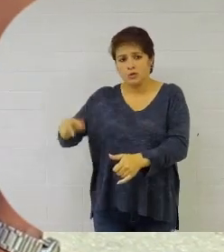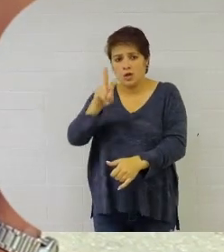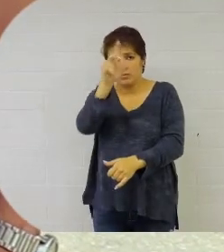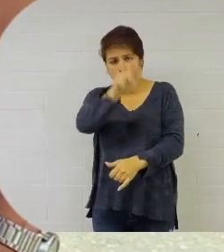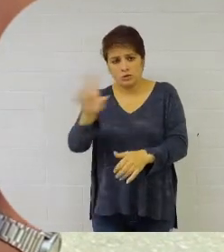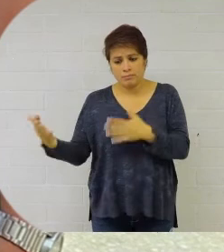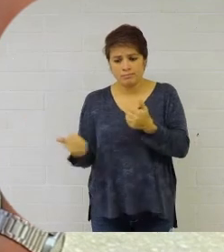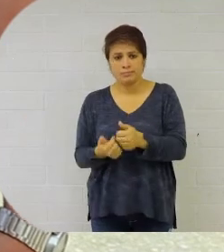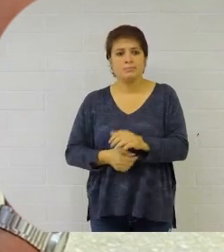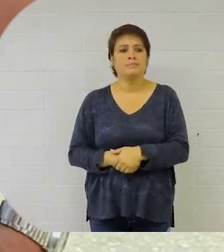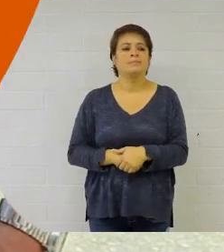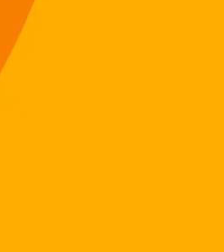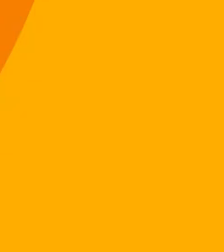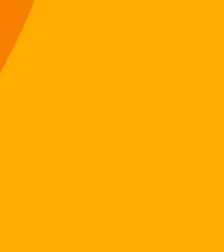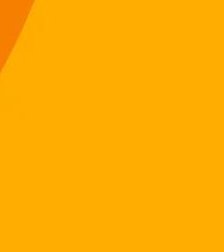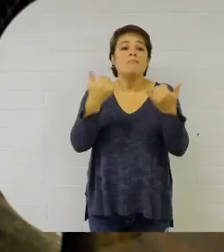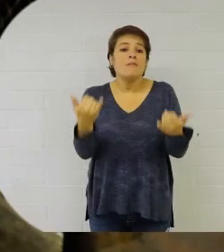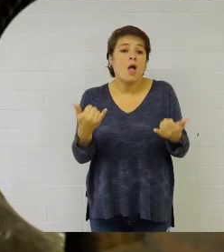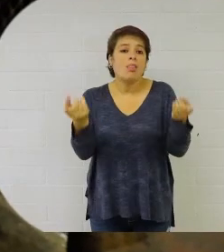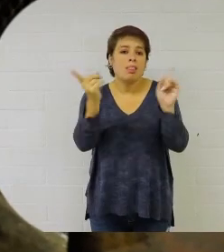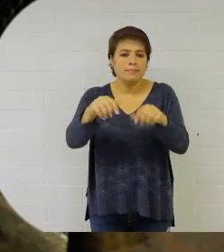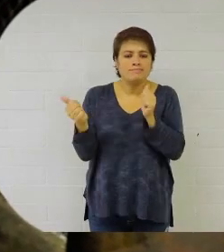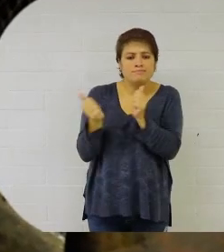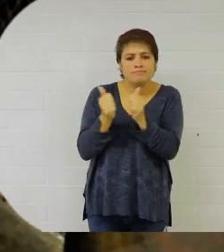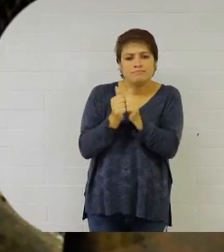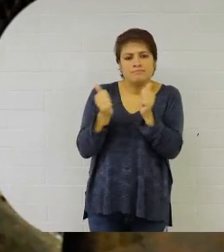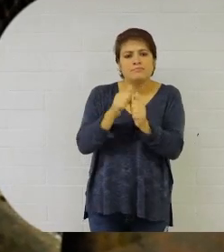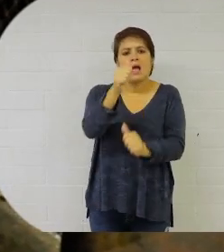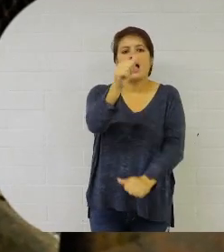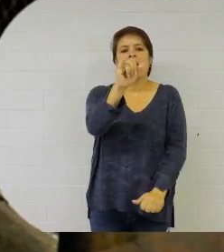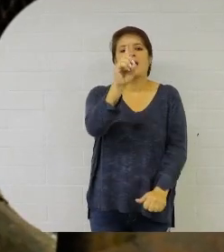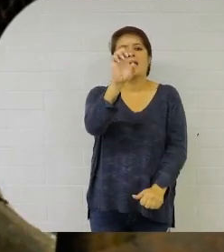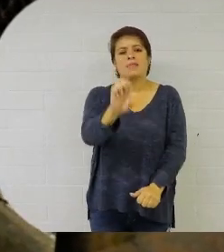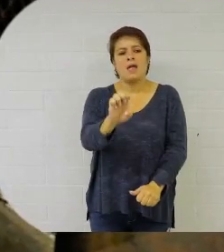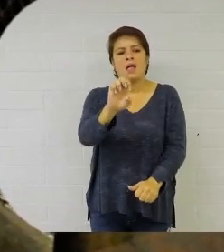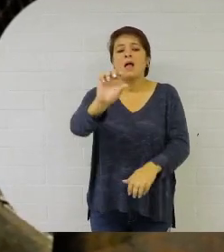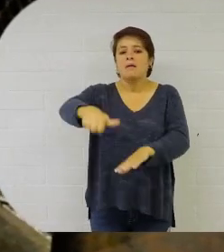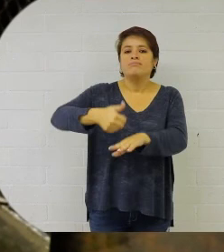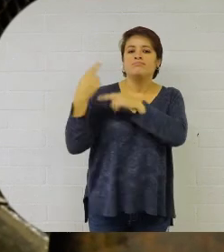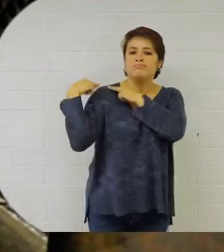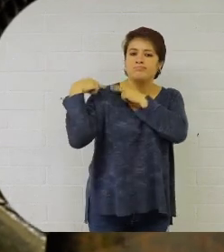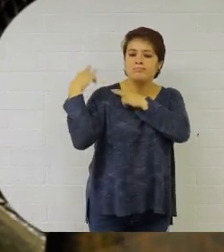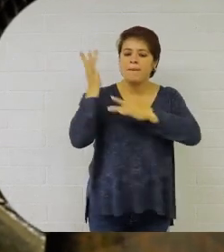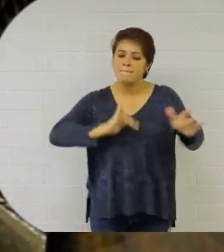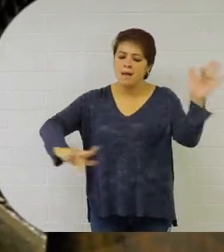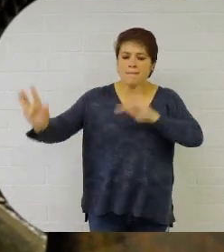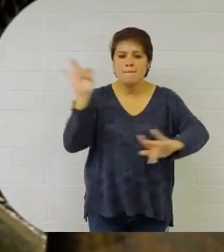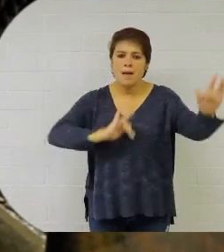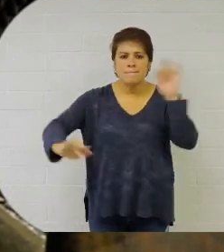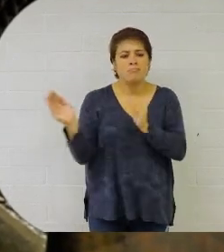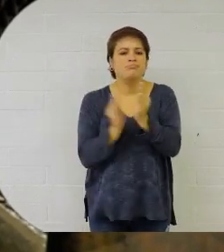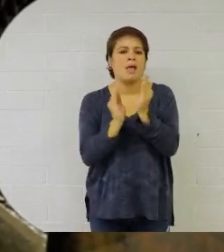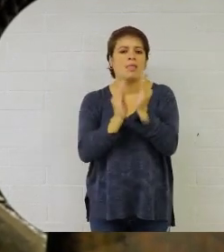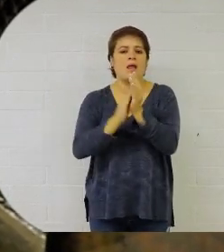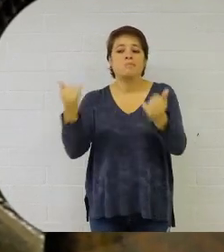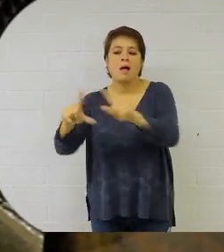tiene preparada una segunda nota. Además, estuvimos acompañando a doña Aide Castaño, quien es la encargada de realizar la clasificación de